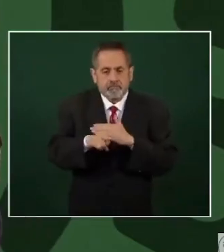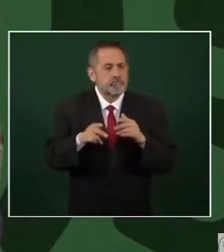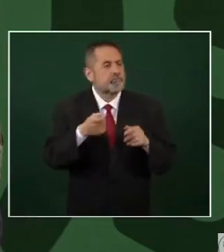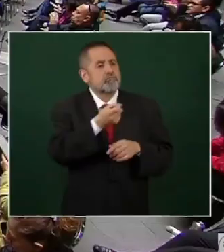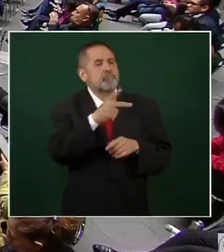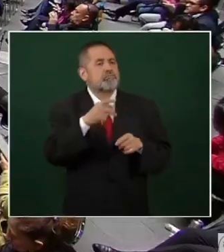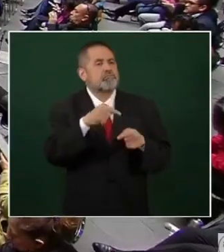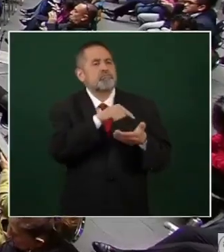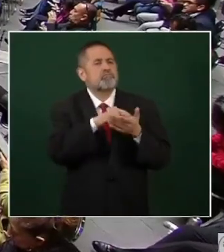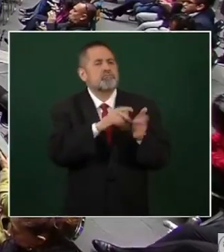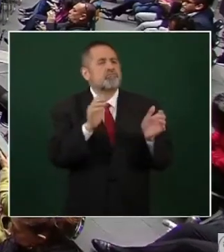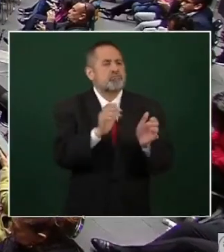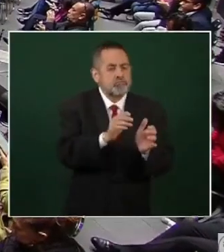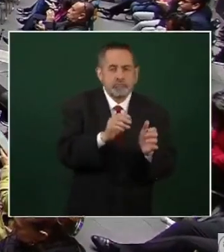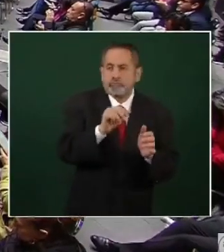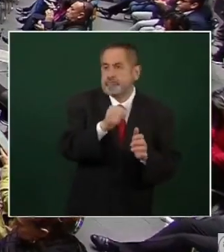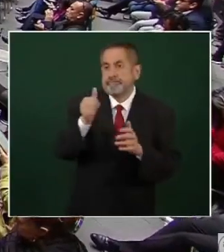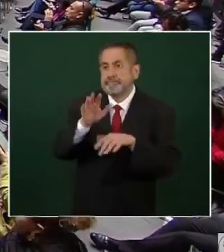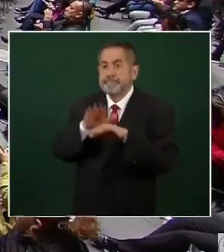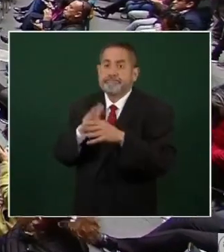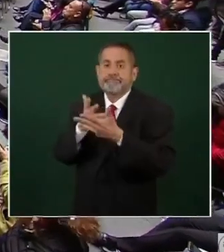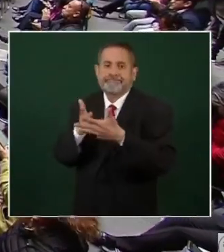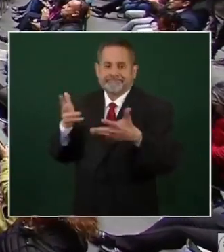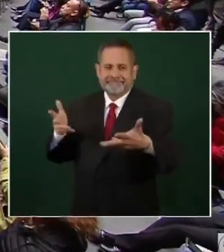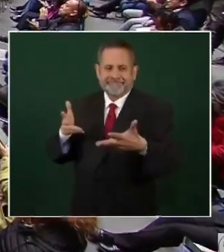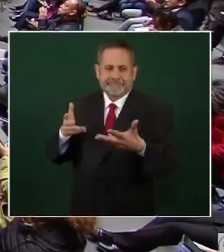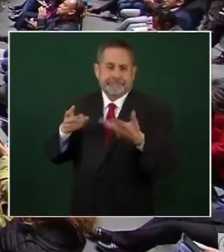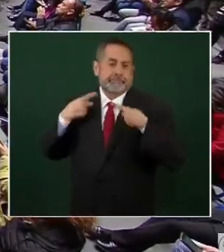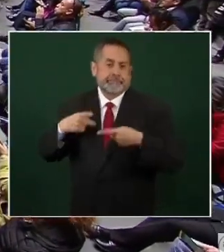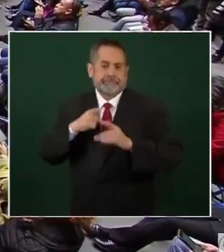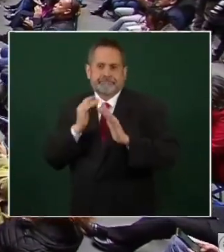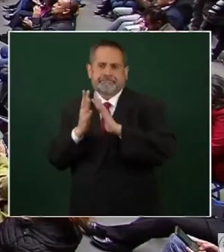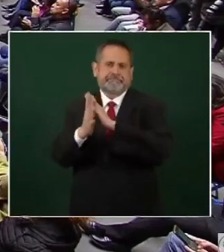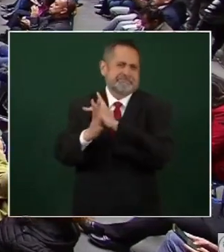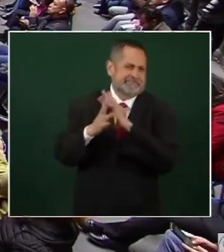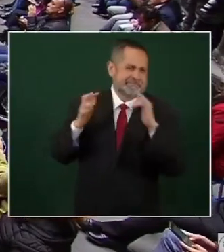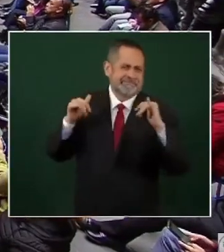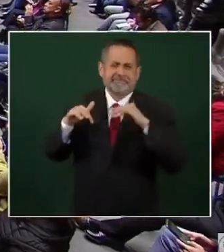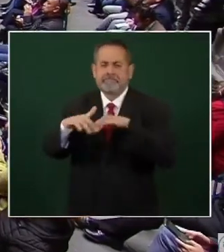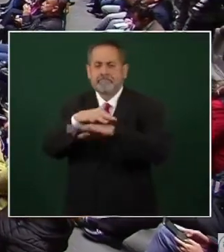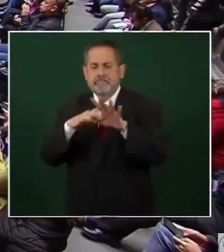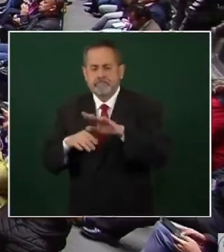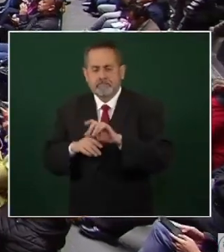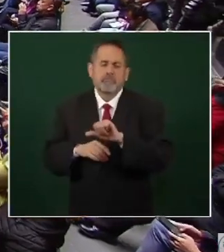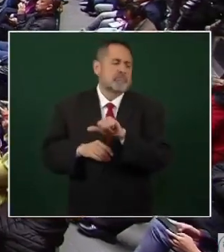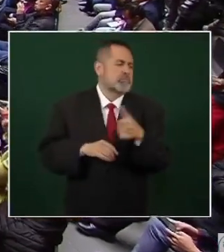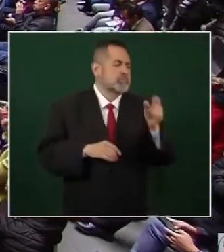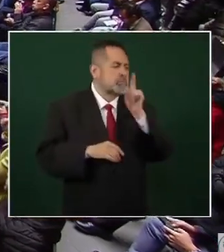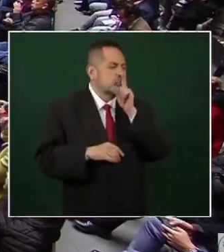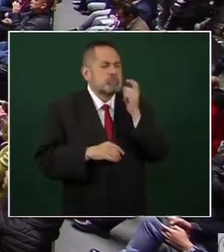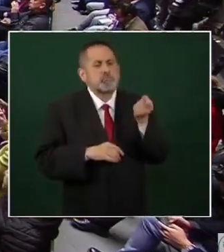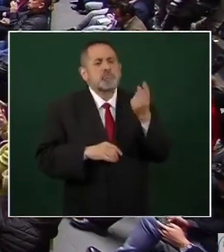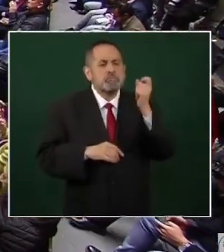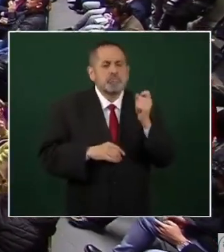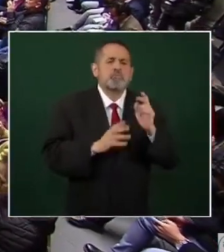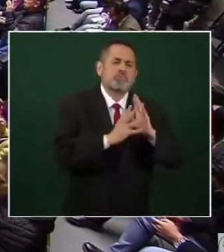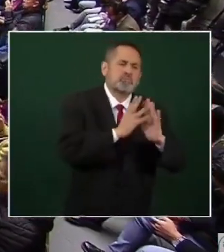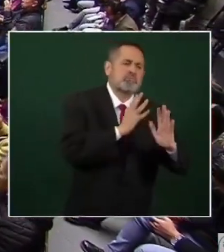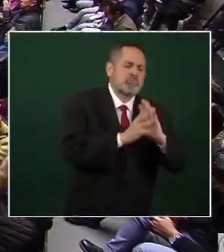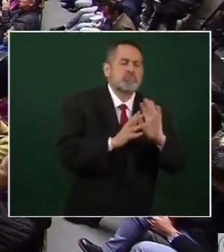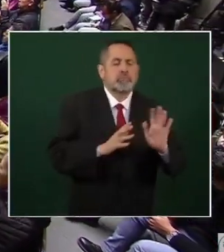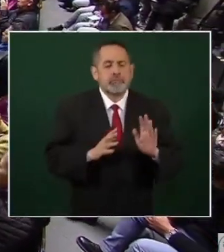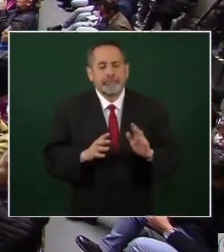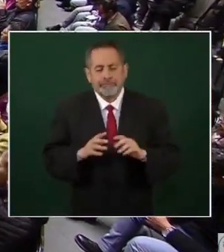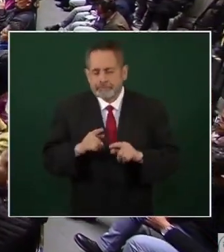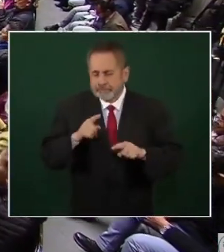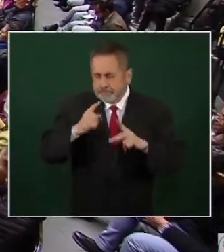pequeñas y otras que son de mucha actividad, muy grandes y con mucha afluencia de ciudadanos. Entonces,